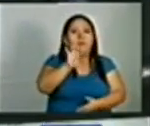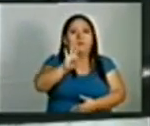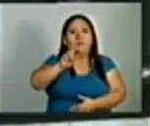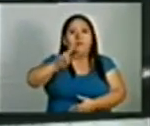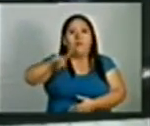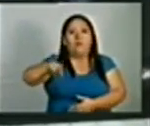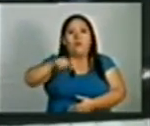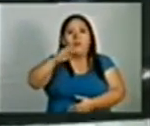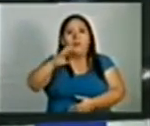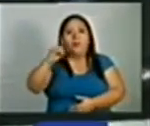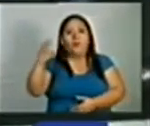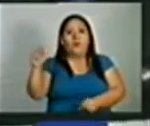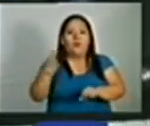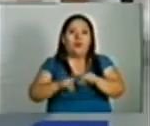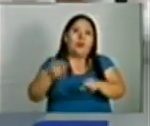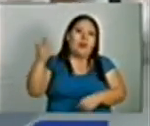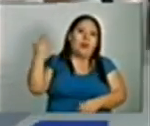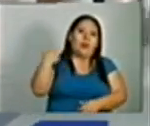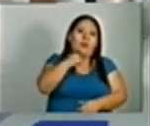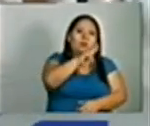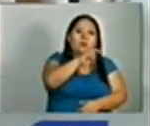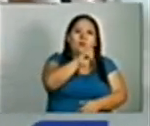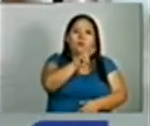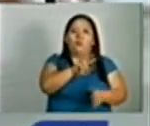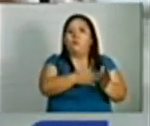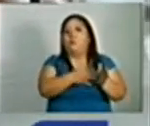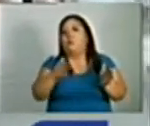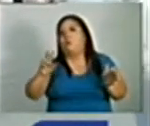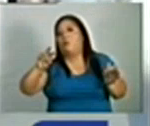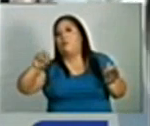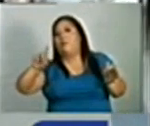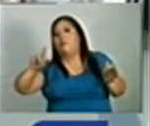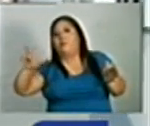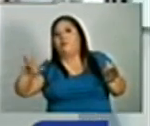millones de dólares entre los años 2002 y el 2015.